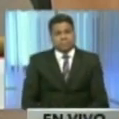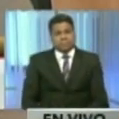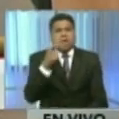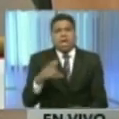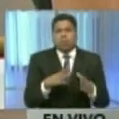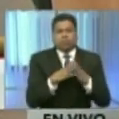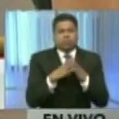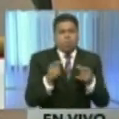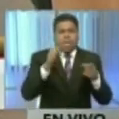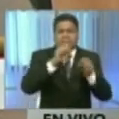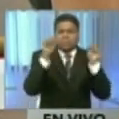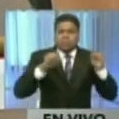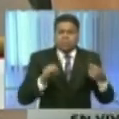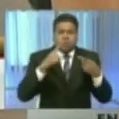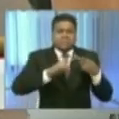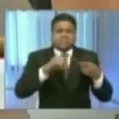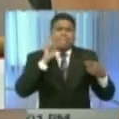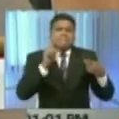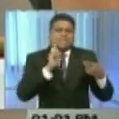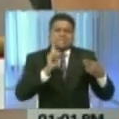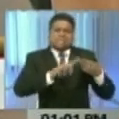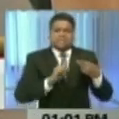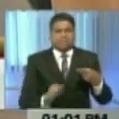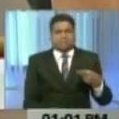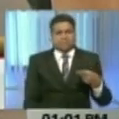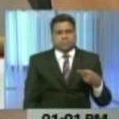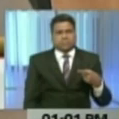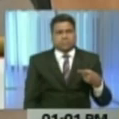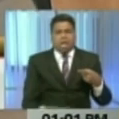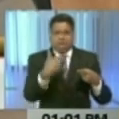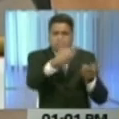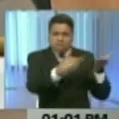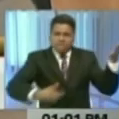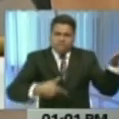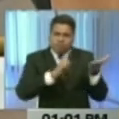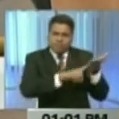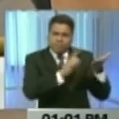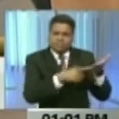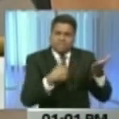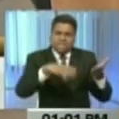y artificiosas. Allí está el informe de la CEPAL.